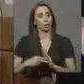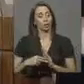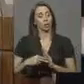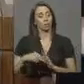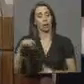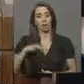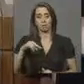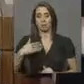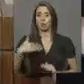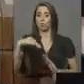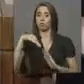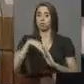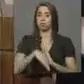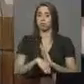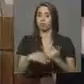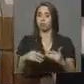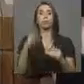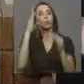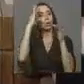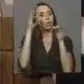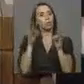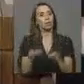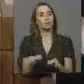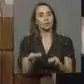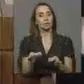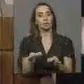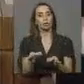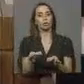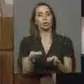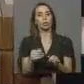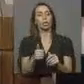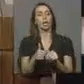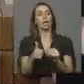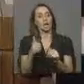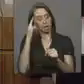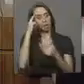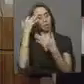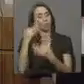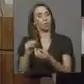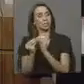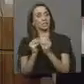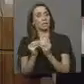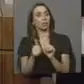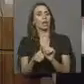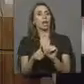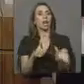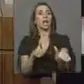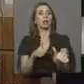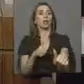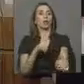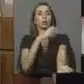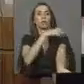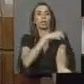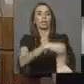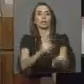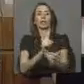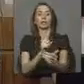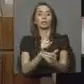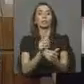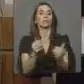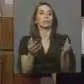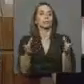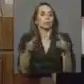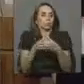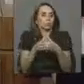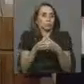en Chile de que las decisiones se toman alejados y alejadas de las regiones. Yo le quiero pedir